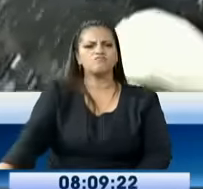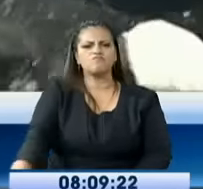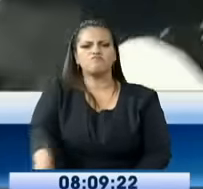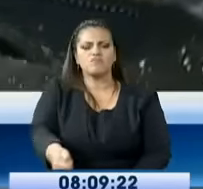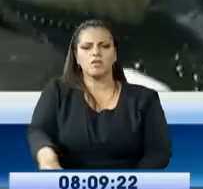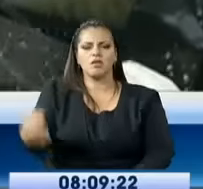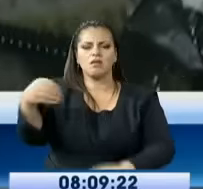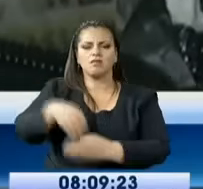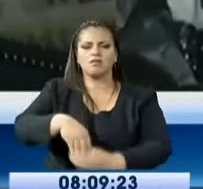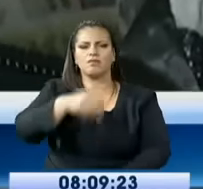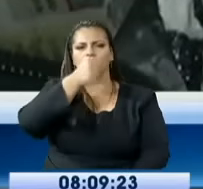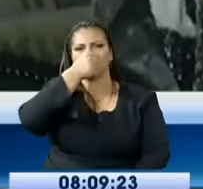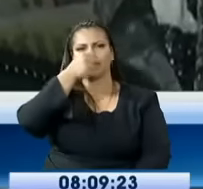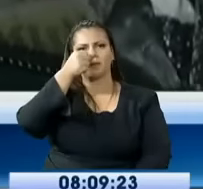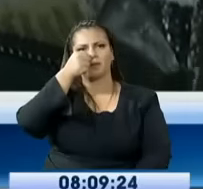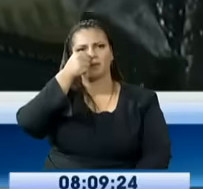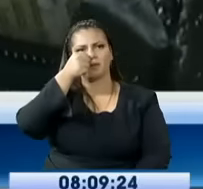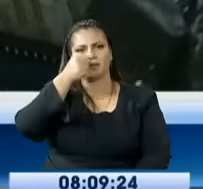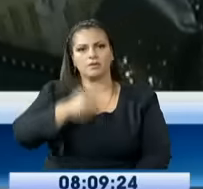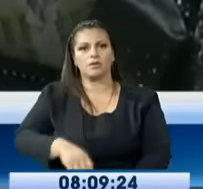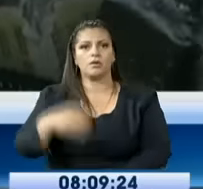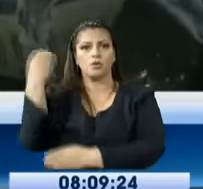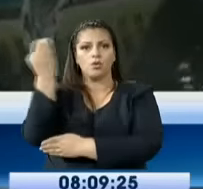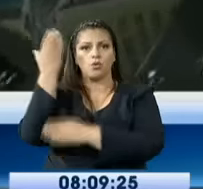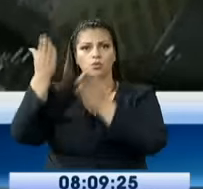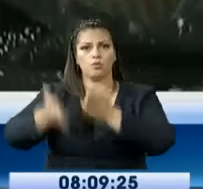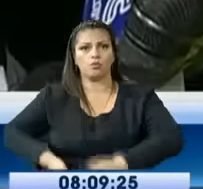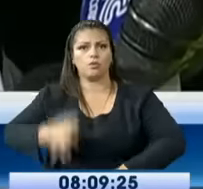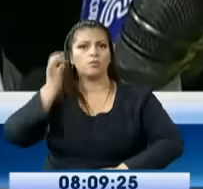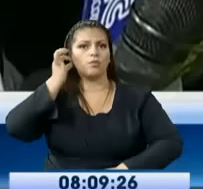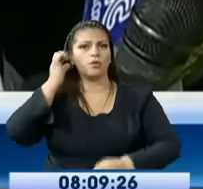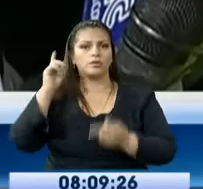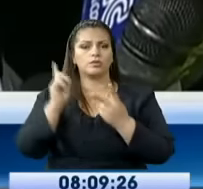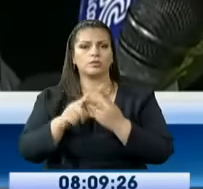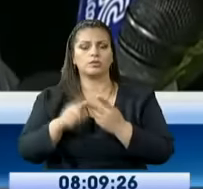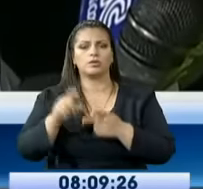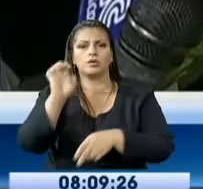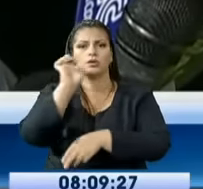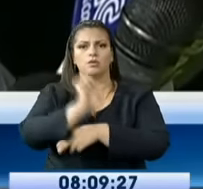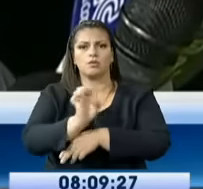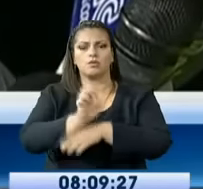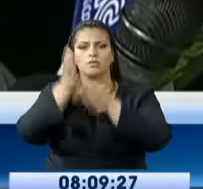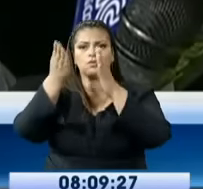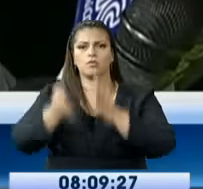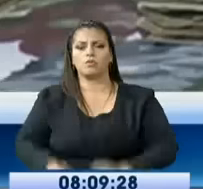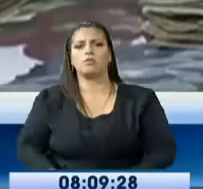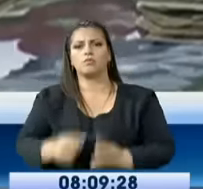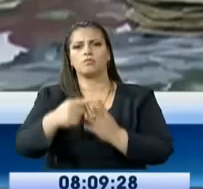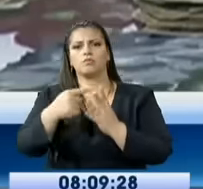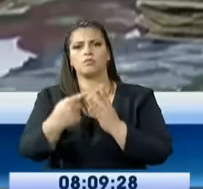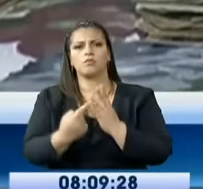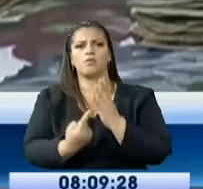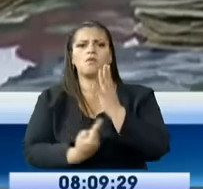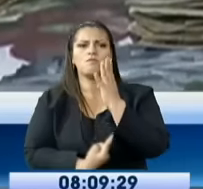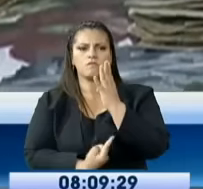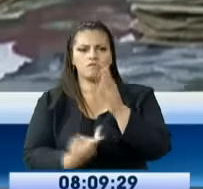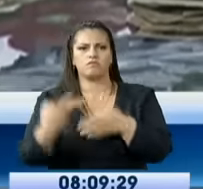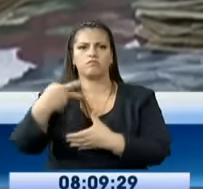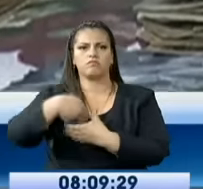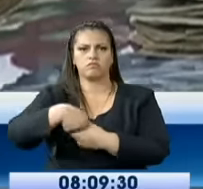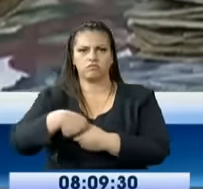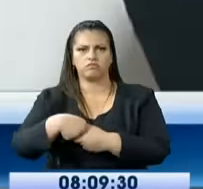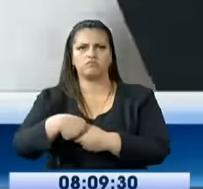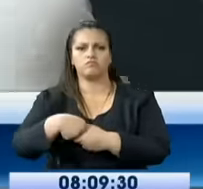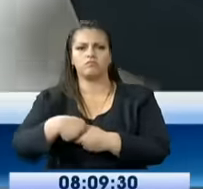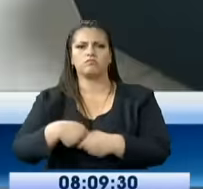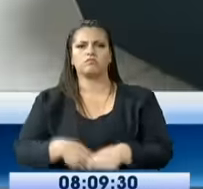alcaloide. Se encontraba una colombiana, una ecuatoriana y 2 personas más que fueron también detenidas, que son parte de la organización. Entre las evidencias